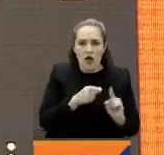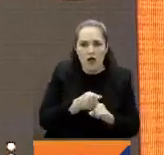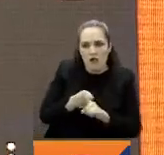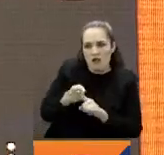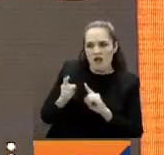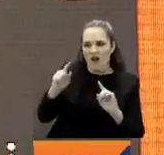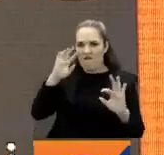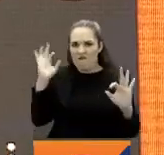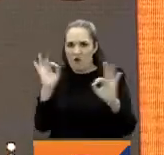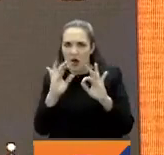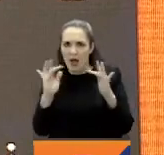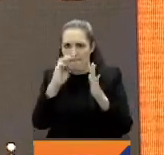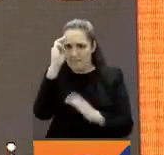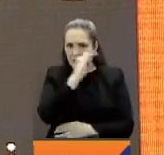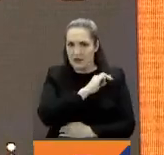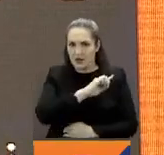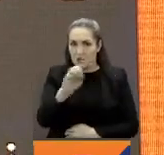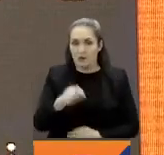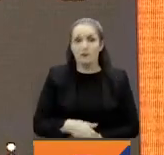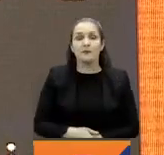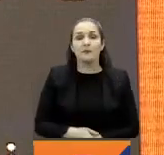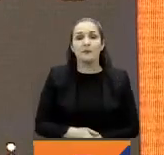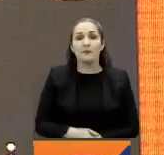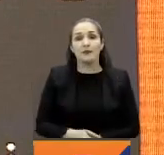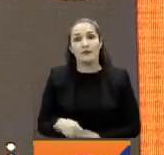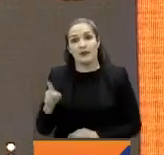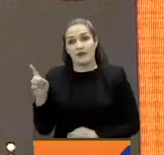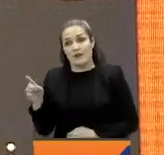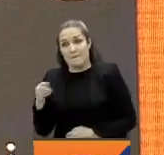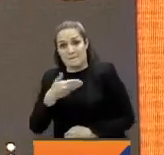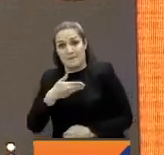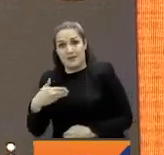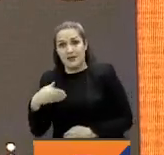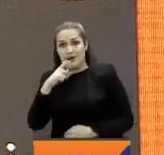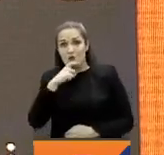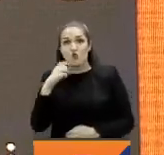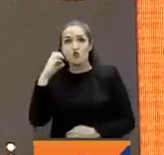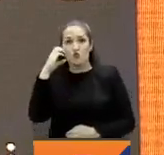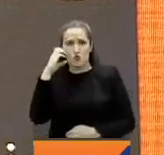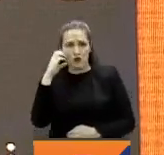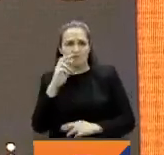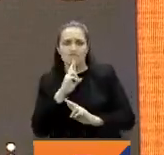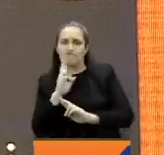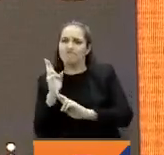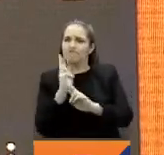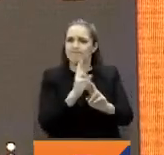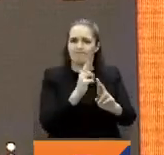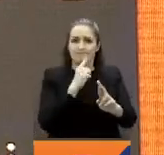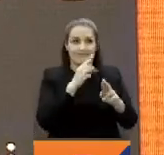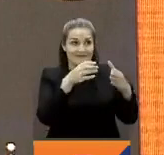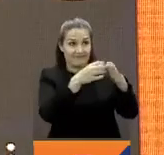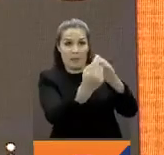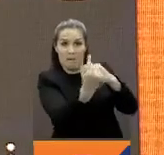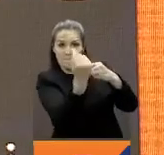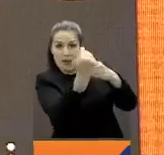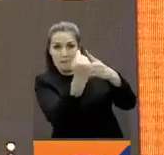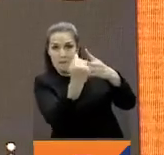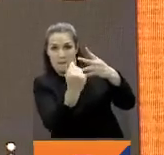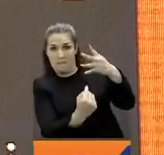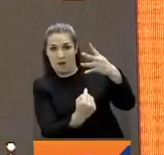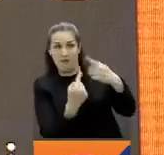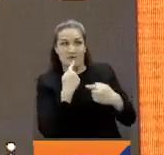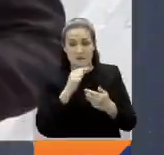El presidente Iván Duque ya reaccionó a este informe de la CIDH. Recordó que los bloqueos en nuestro país han atentado contra los